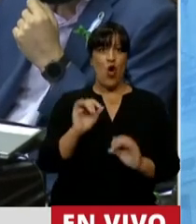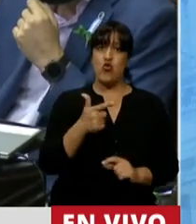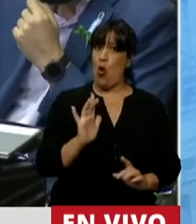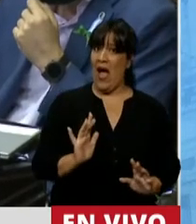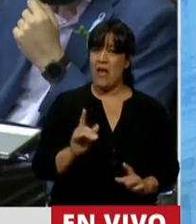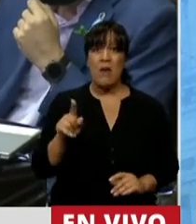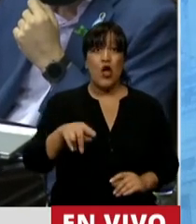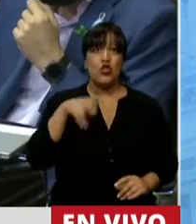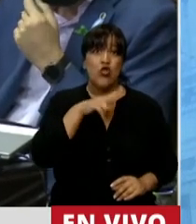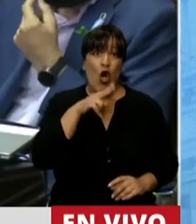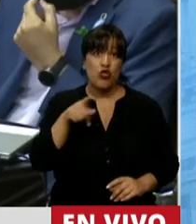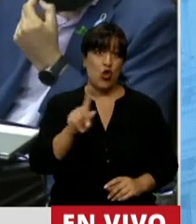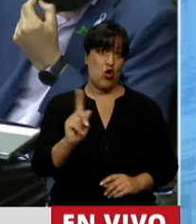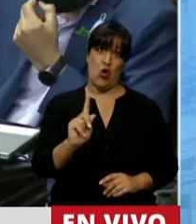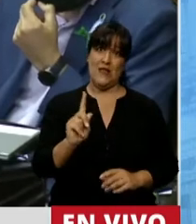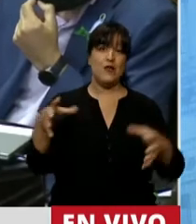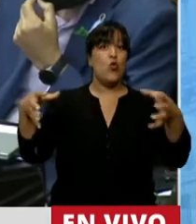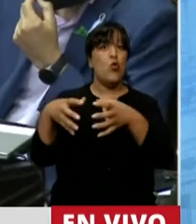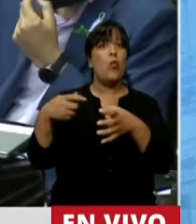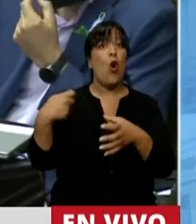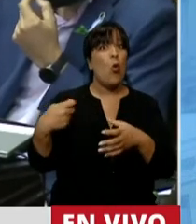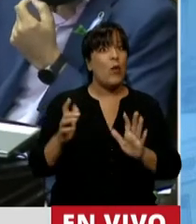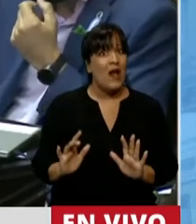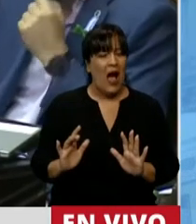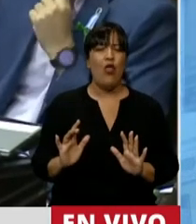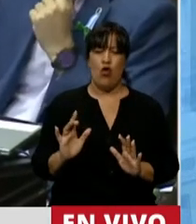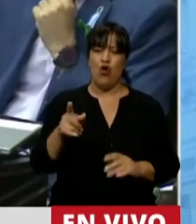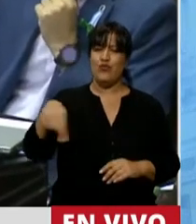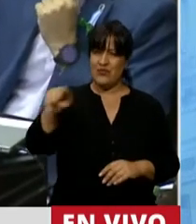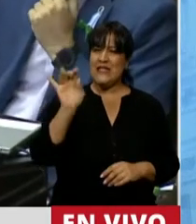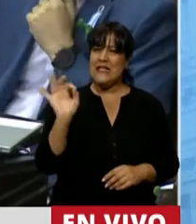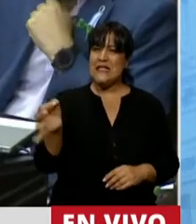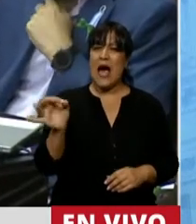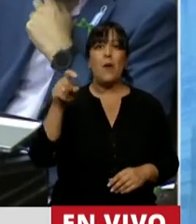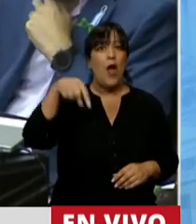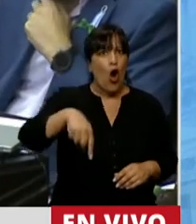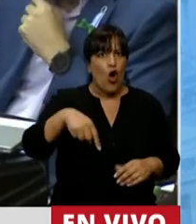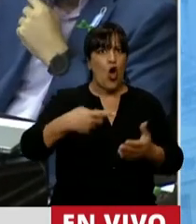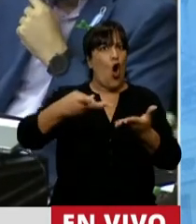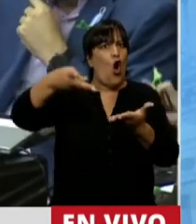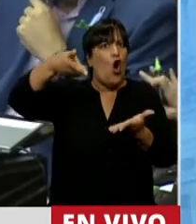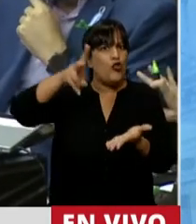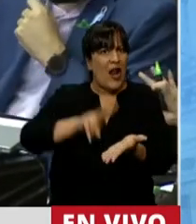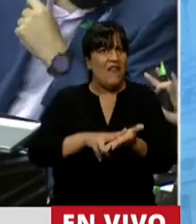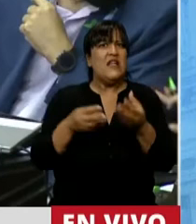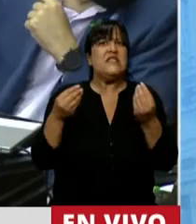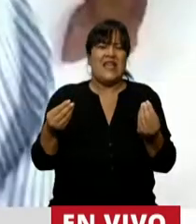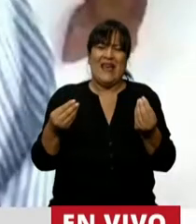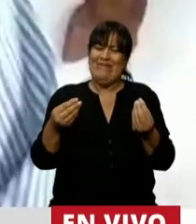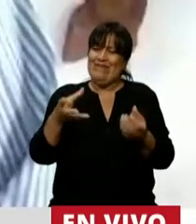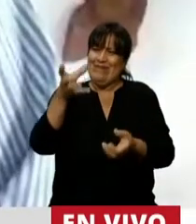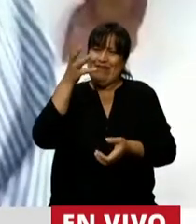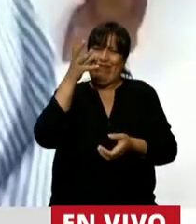de tontos. Los jubilados hoy saben que se les está haciendo otro gran,